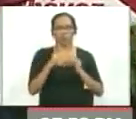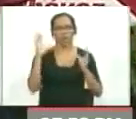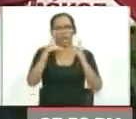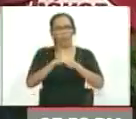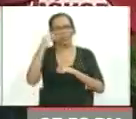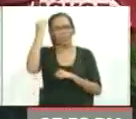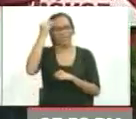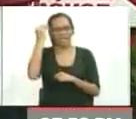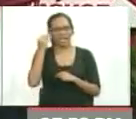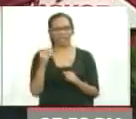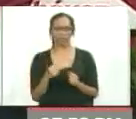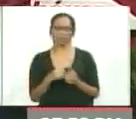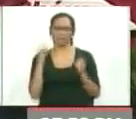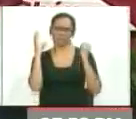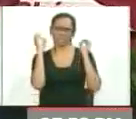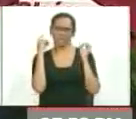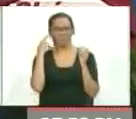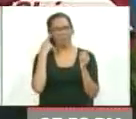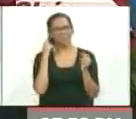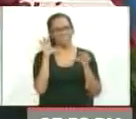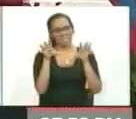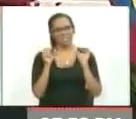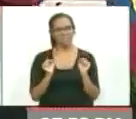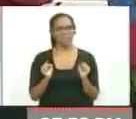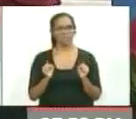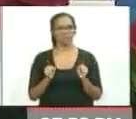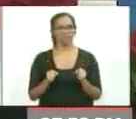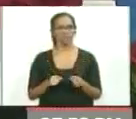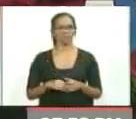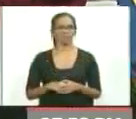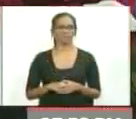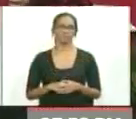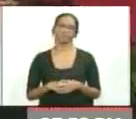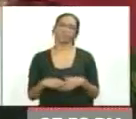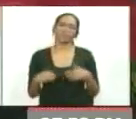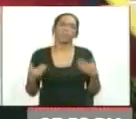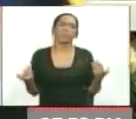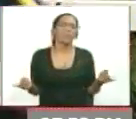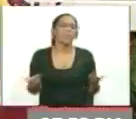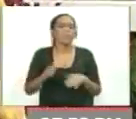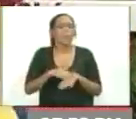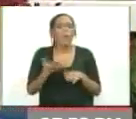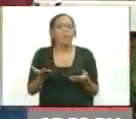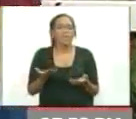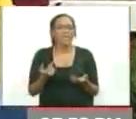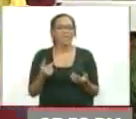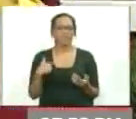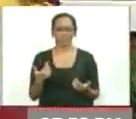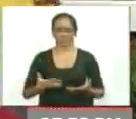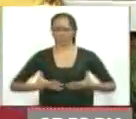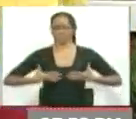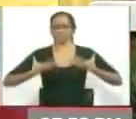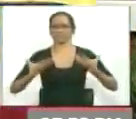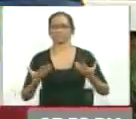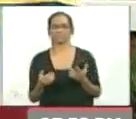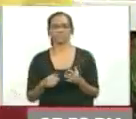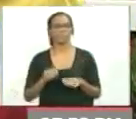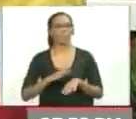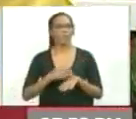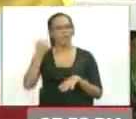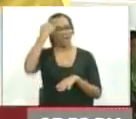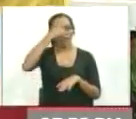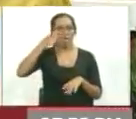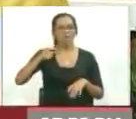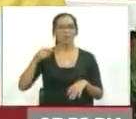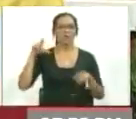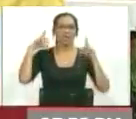para inventarme esta, para ver si la entendía, pues. ¿Cuál fue, por qué vino esa reacción? ¿Por qué el pueblo de La